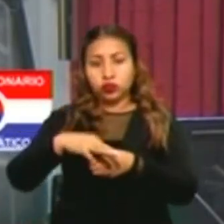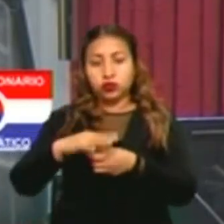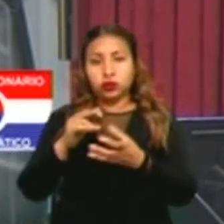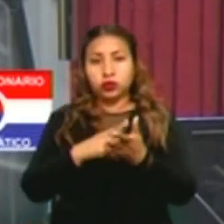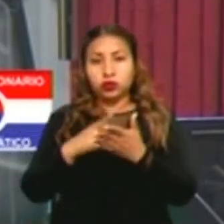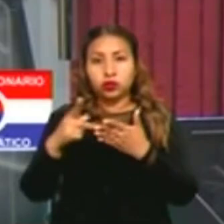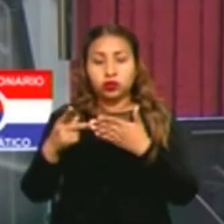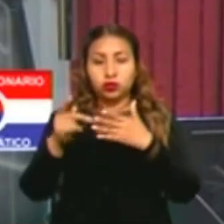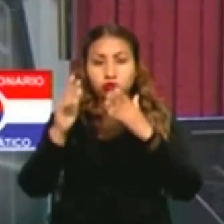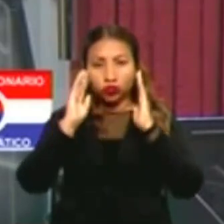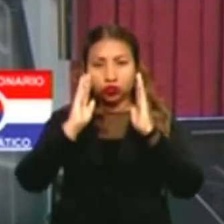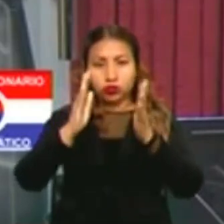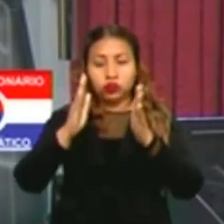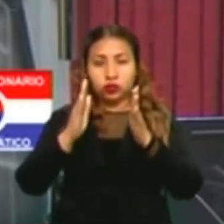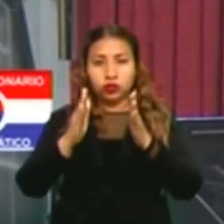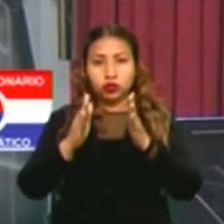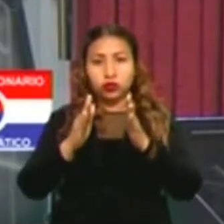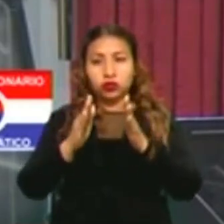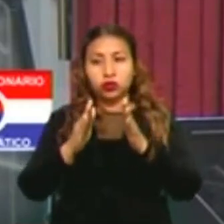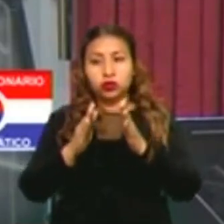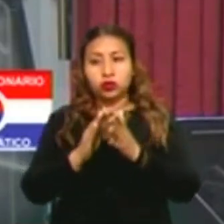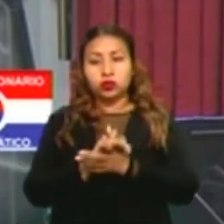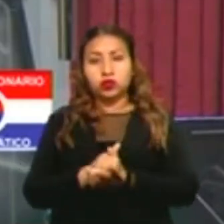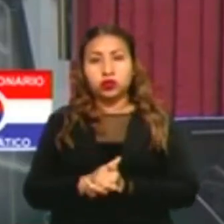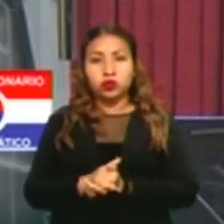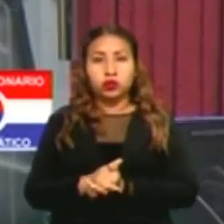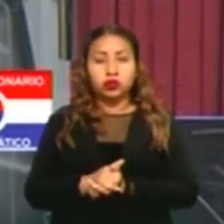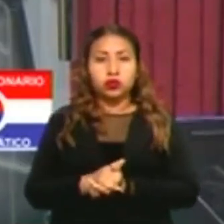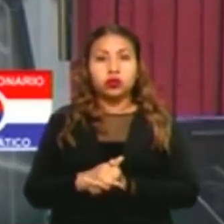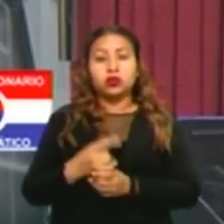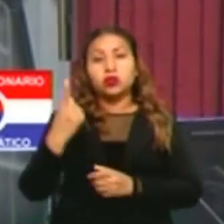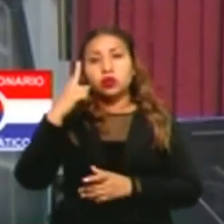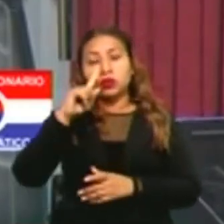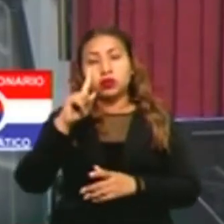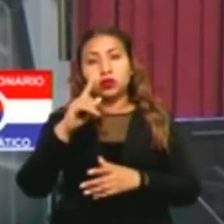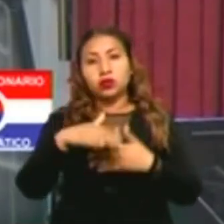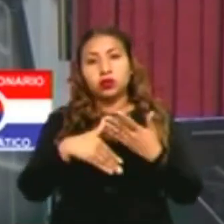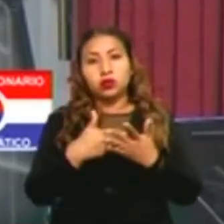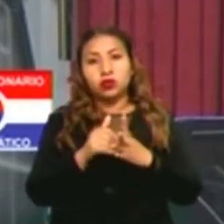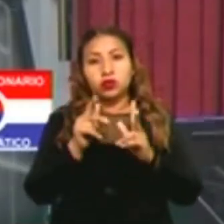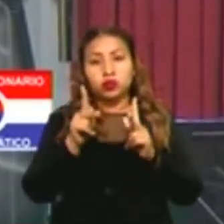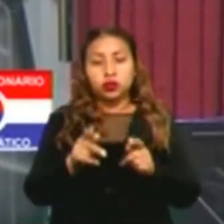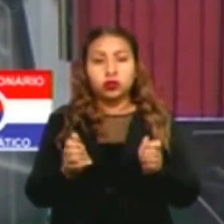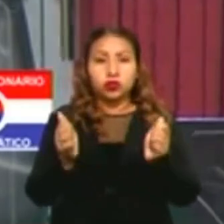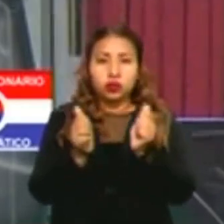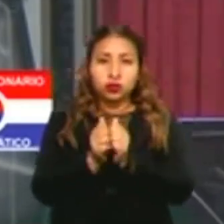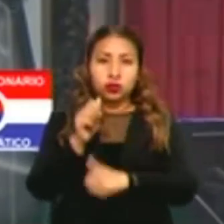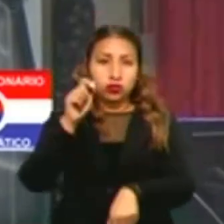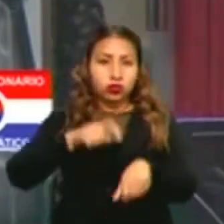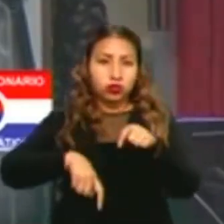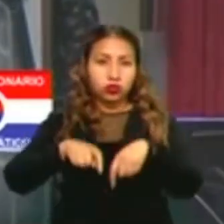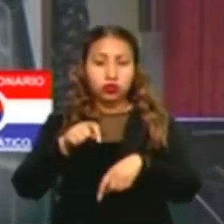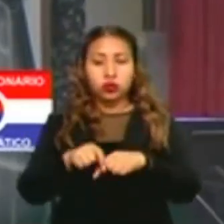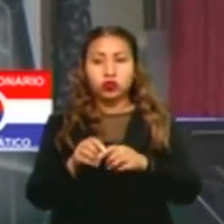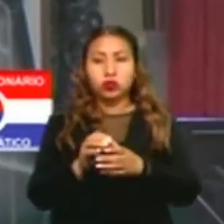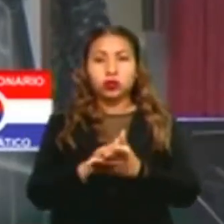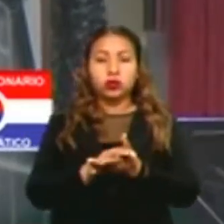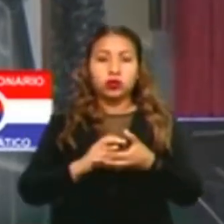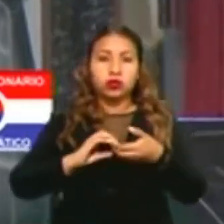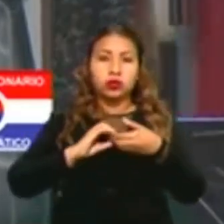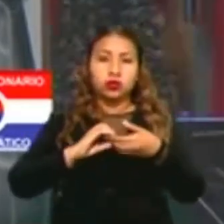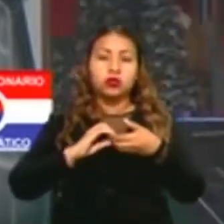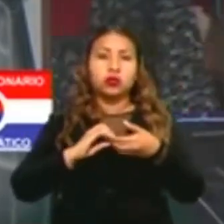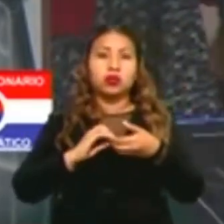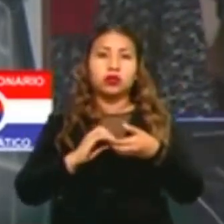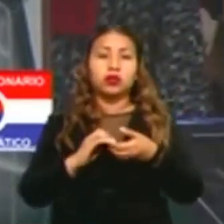programa de atención médica integral domiciliaria para todas las personas con necesidades especiales, porque va a ayudar a los